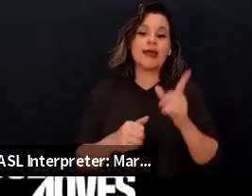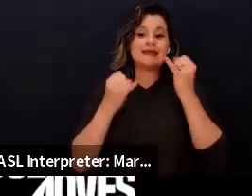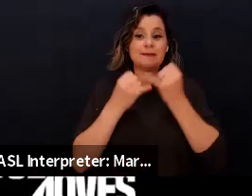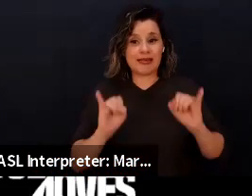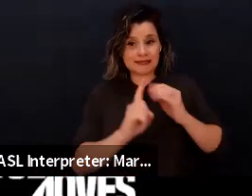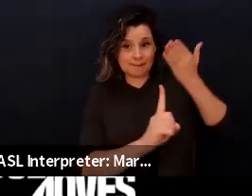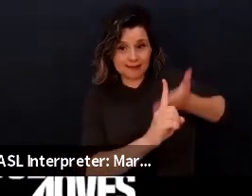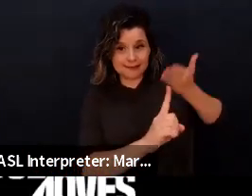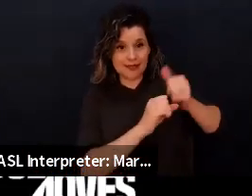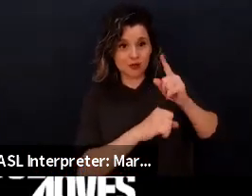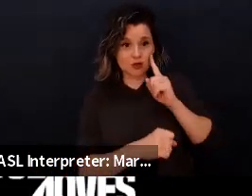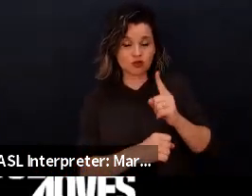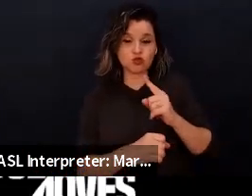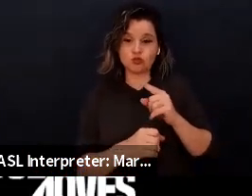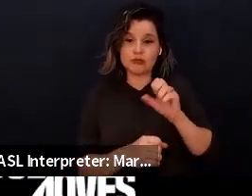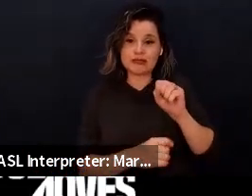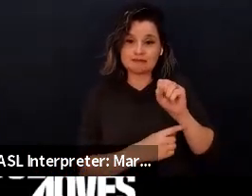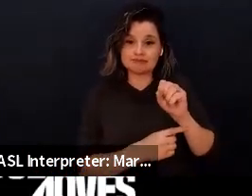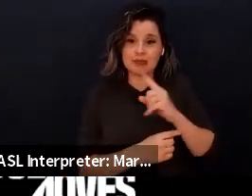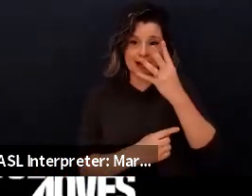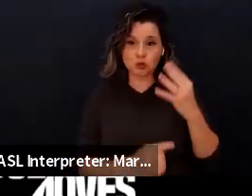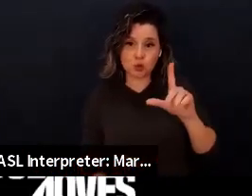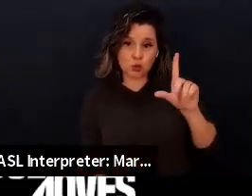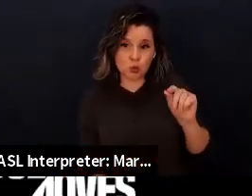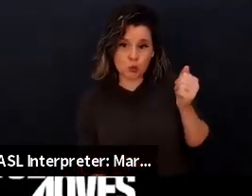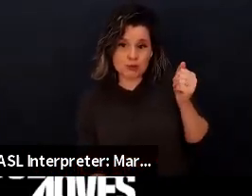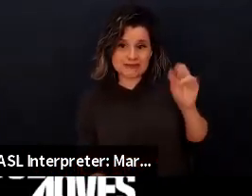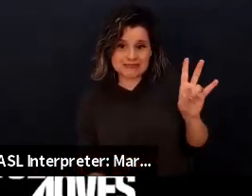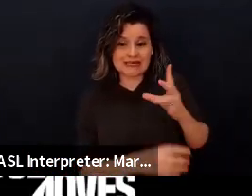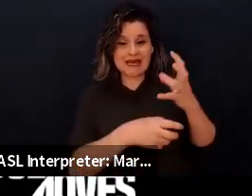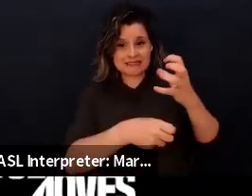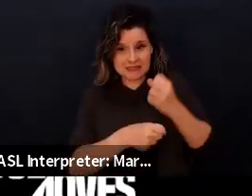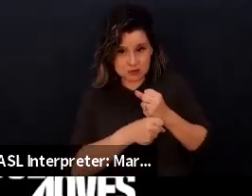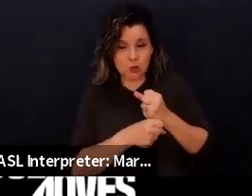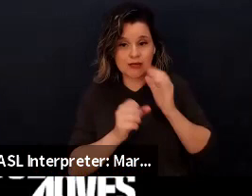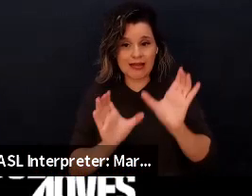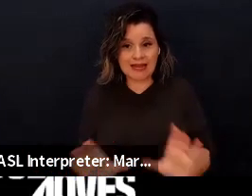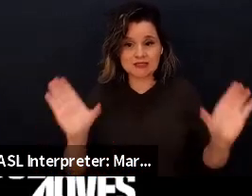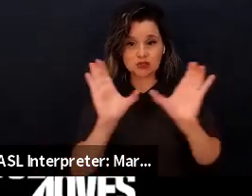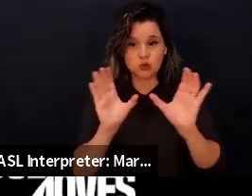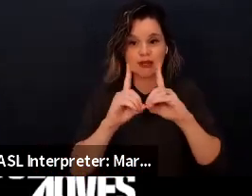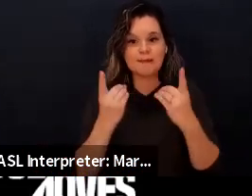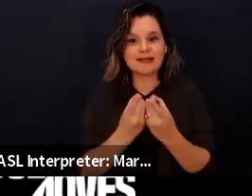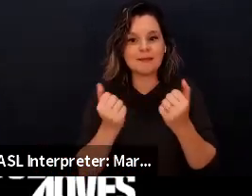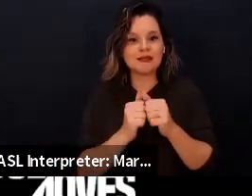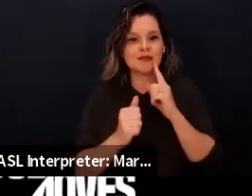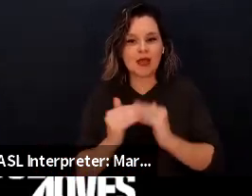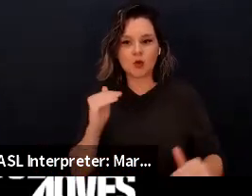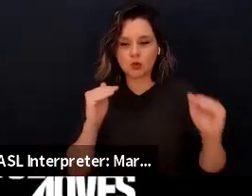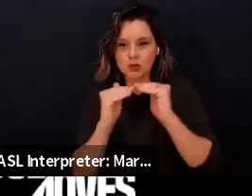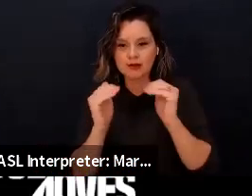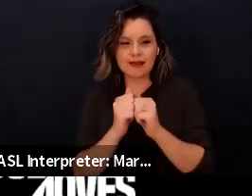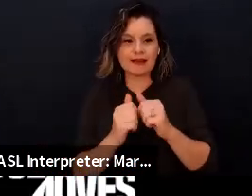independientemente de su estado migratorio. En el 2017 recibió la acreditación del Departamento de Justicia en Ley